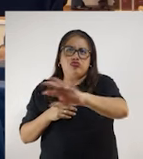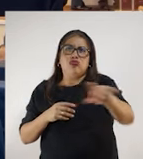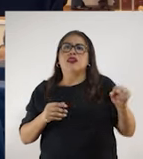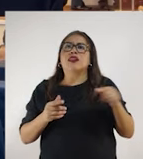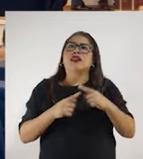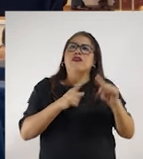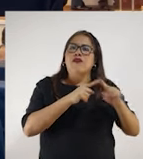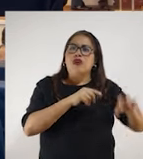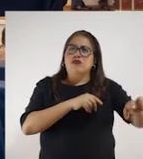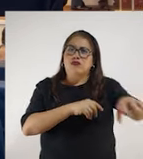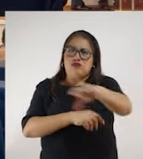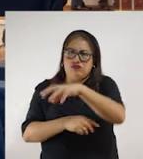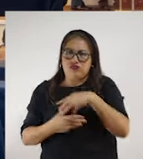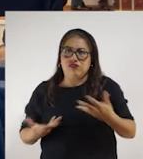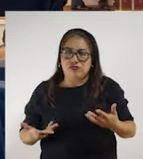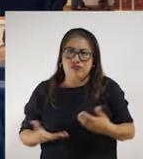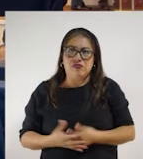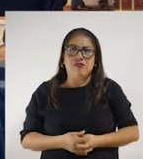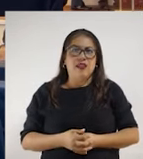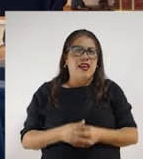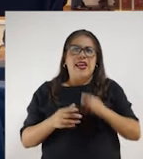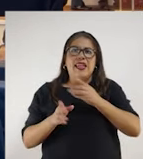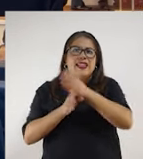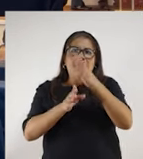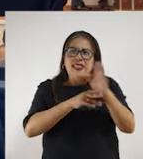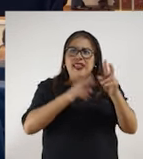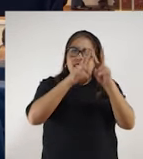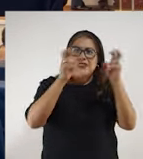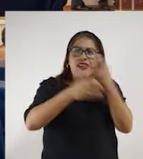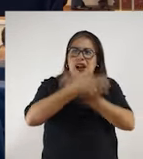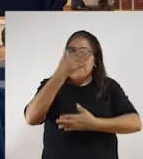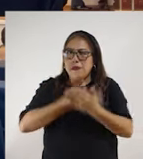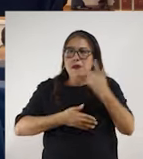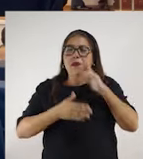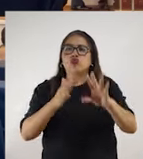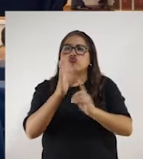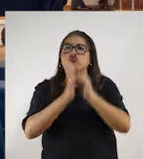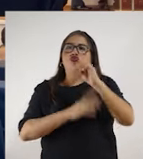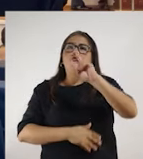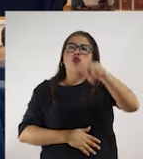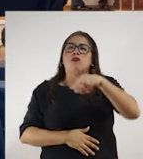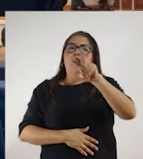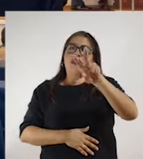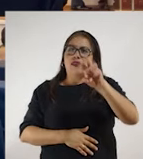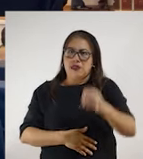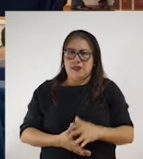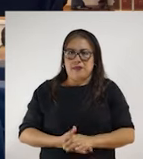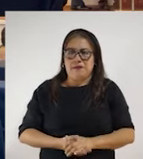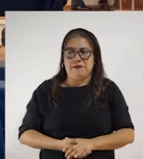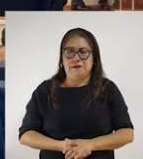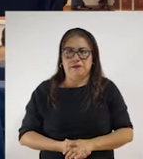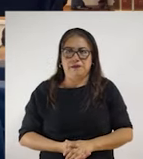multisectorial, es la Política Nacional Multisectorial en Discapacidad para el Desarrollo. Al